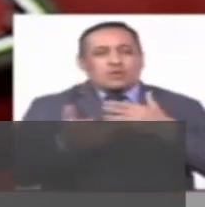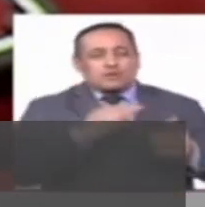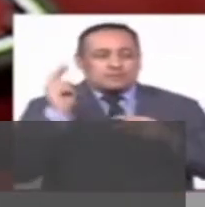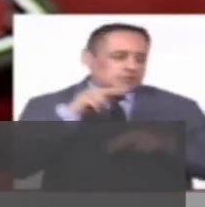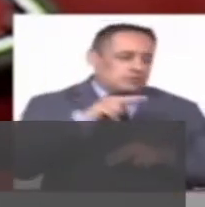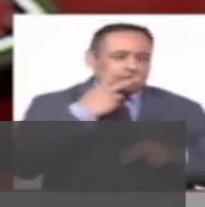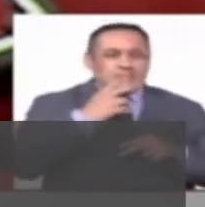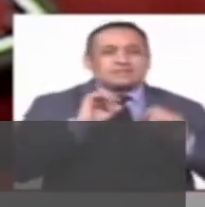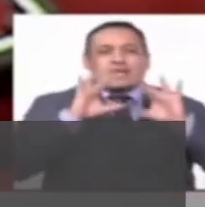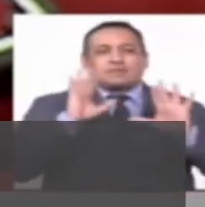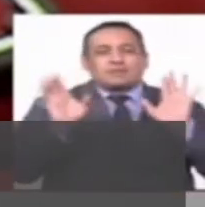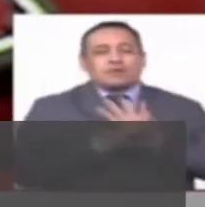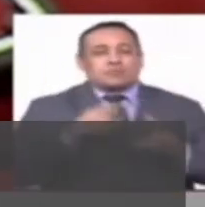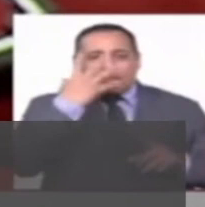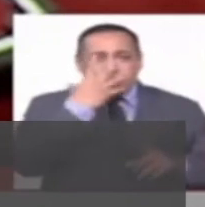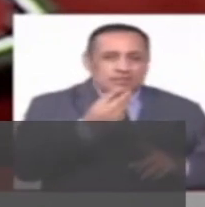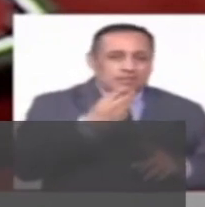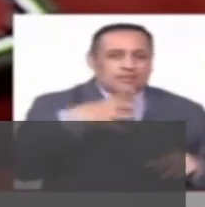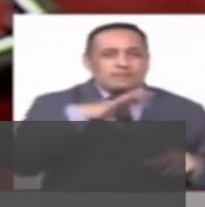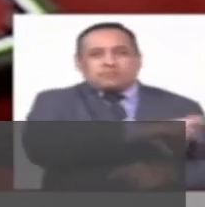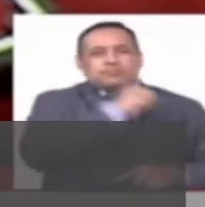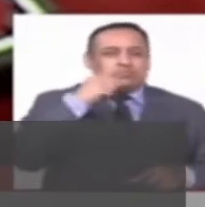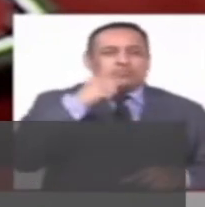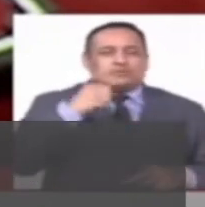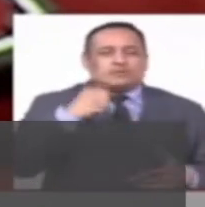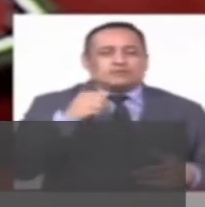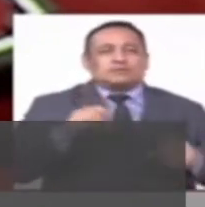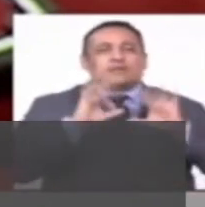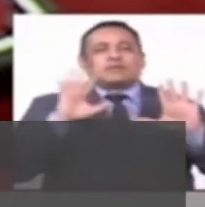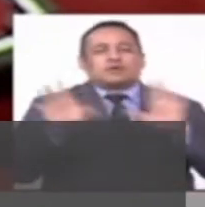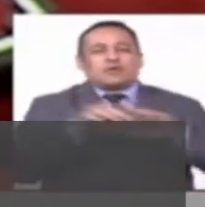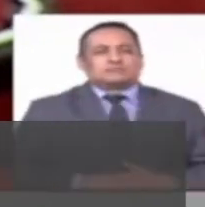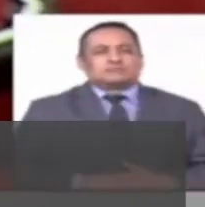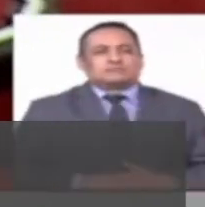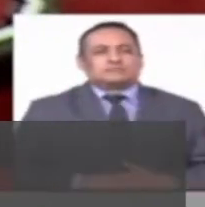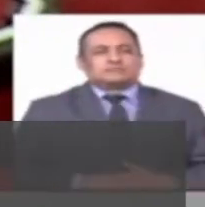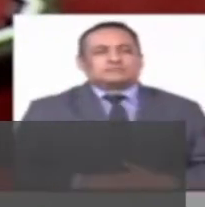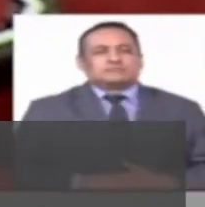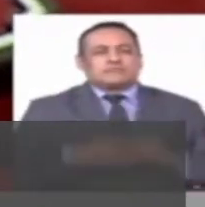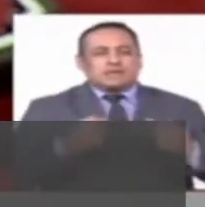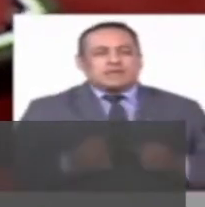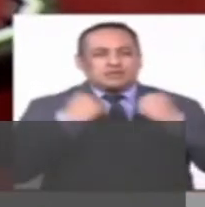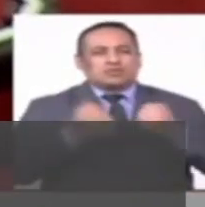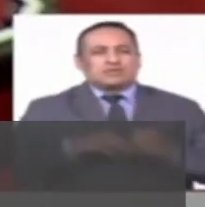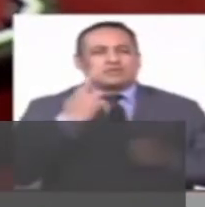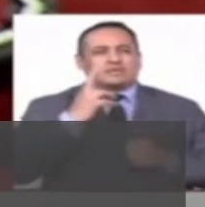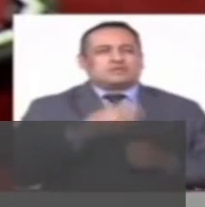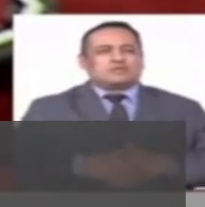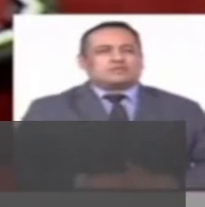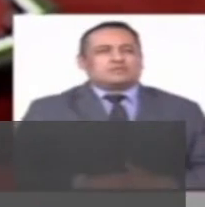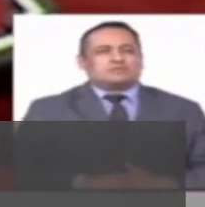parroquiano probablemente sea una provocación y puedan jalar en su celular rompiendo la luna la lucha contra la